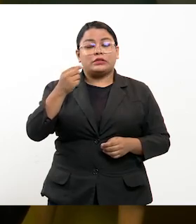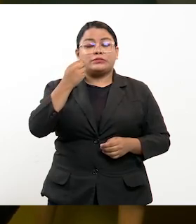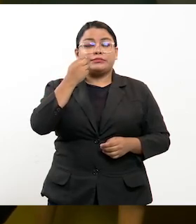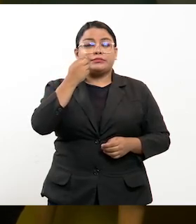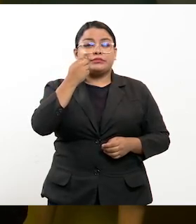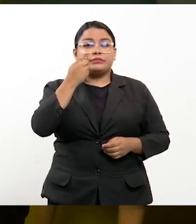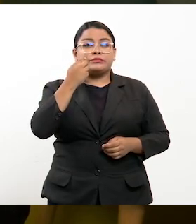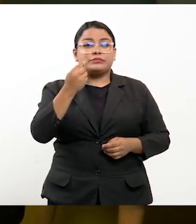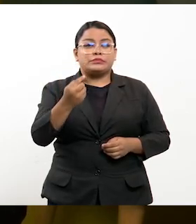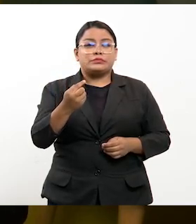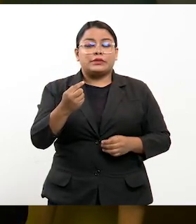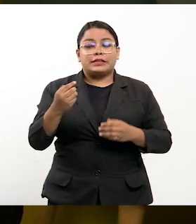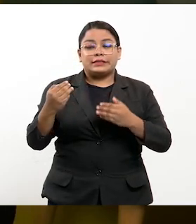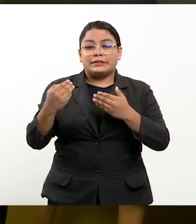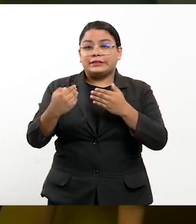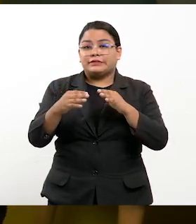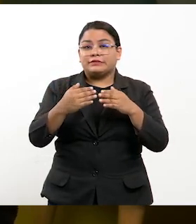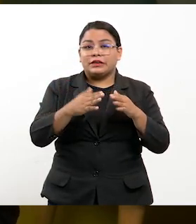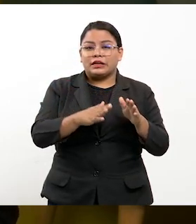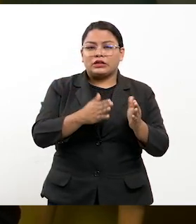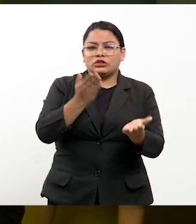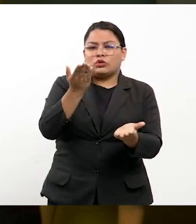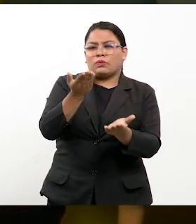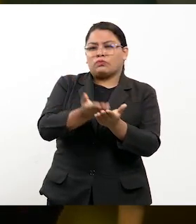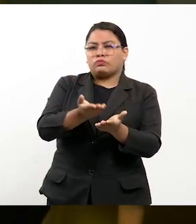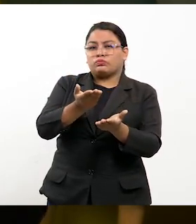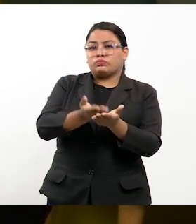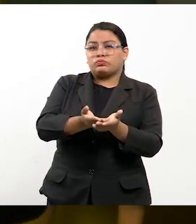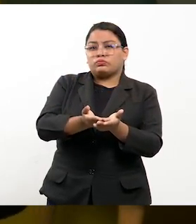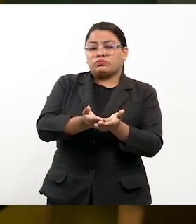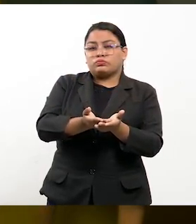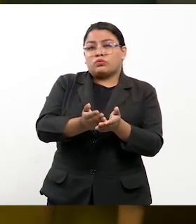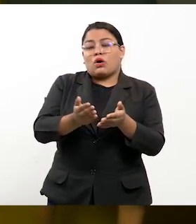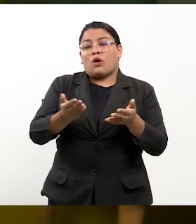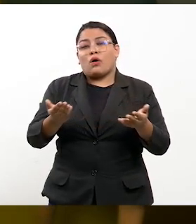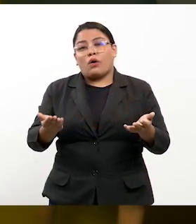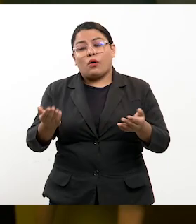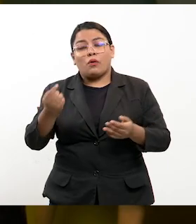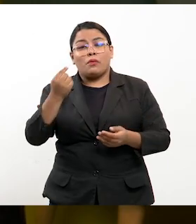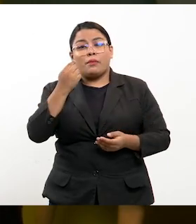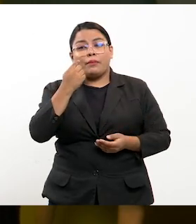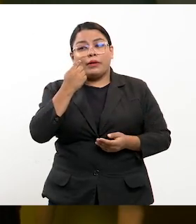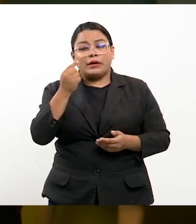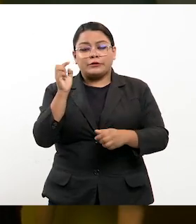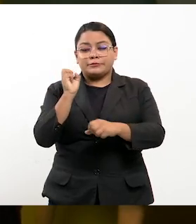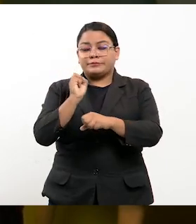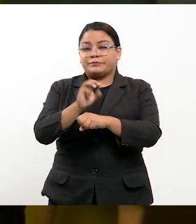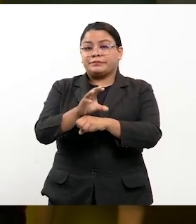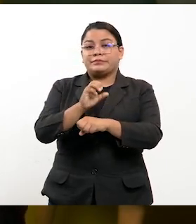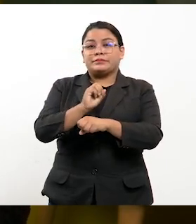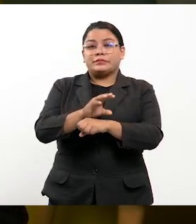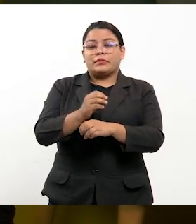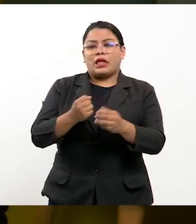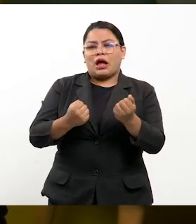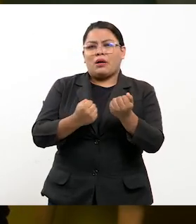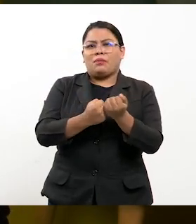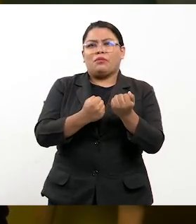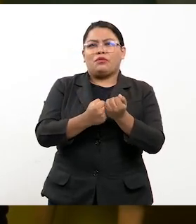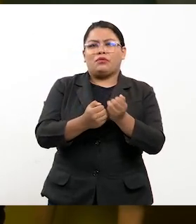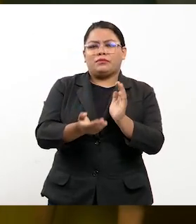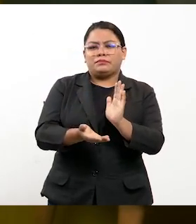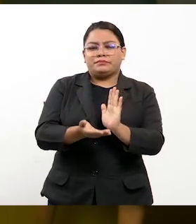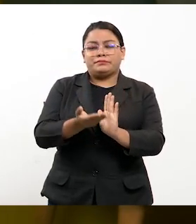encontrar una serie de propuestas o de orientaciones que van a ayudar para